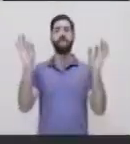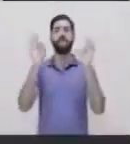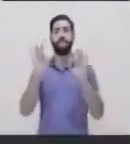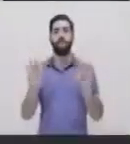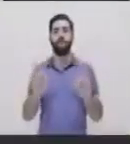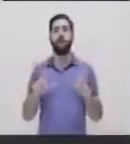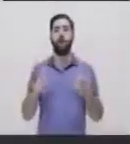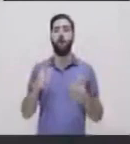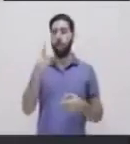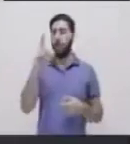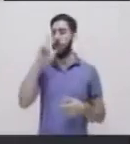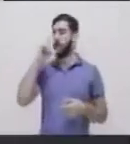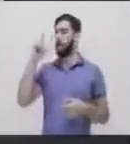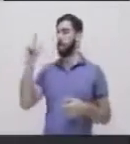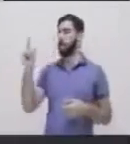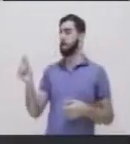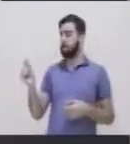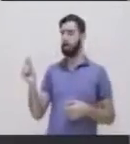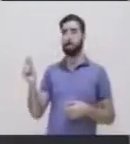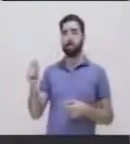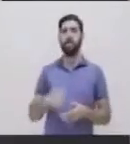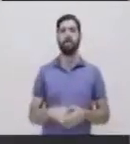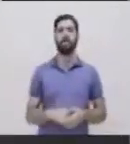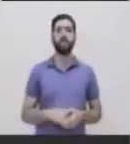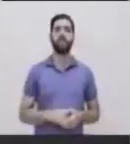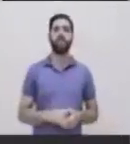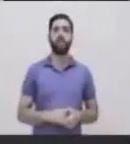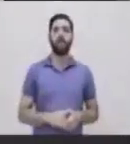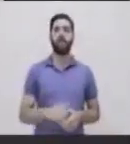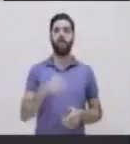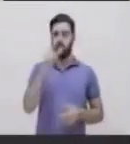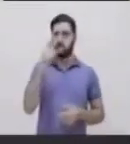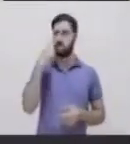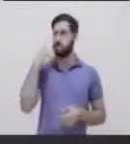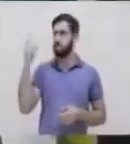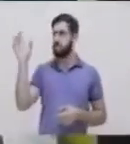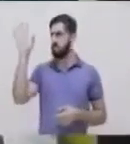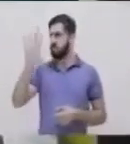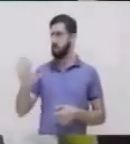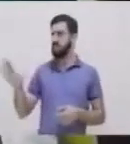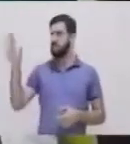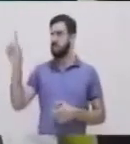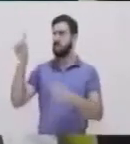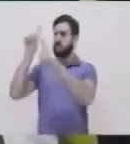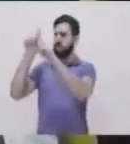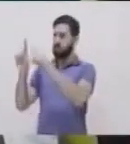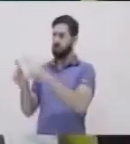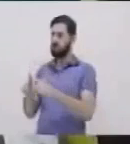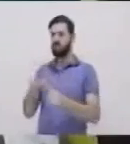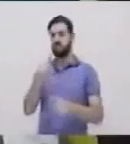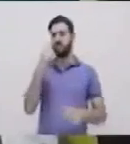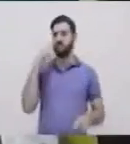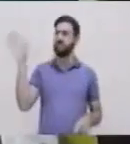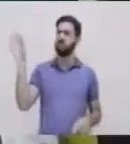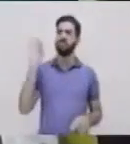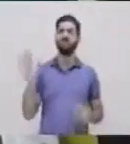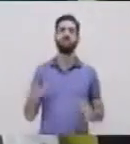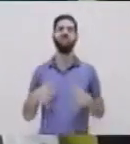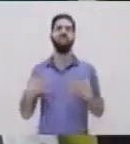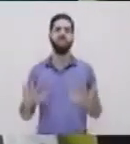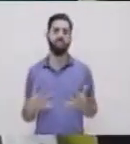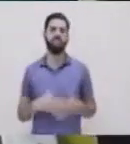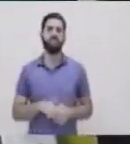forma y estructura del pico, ¿verdad? Entonces, a simple vista lo podemos notar. ¿Qué variantes encontramos en esos